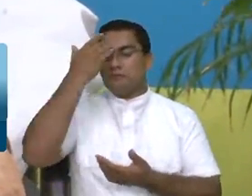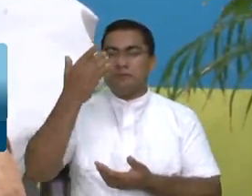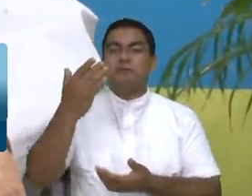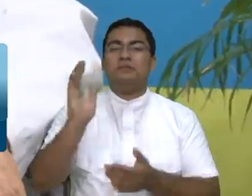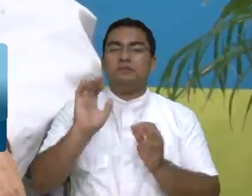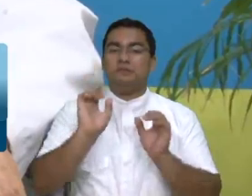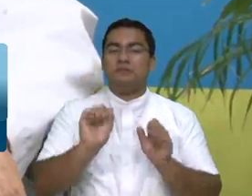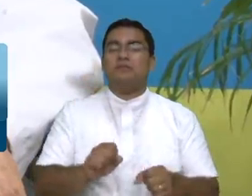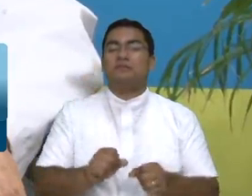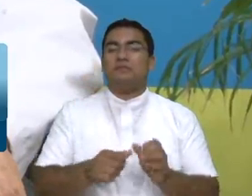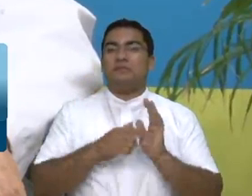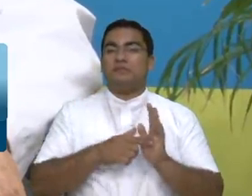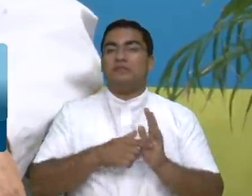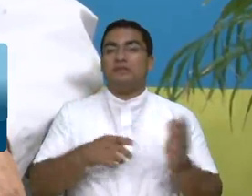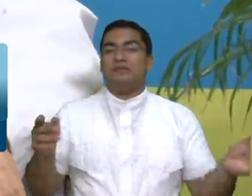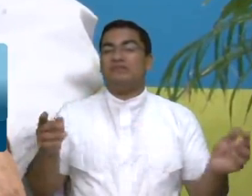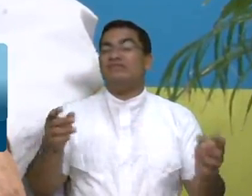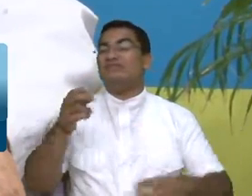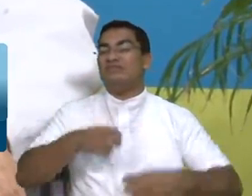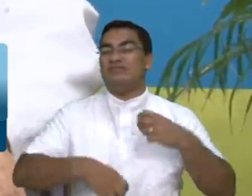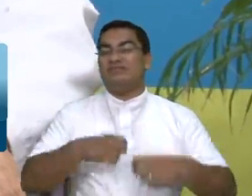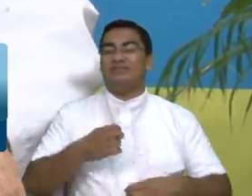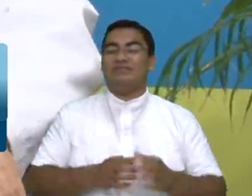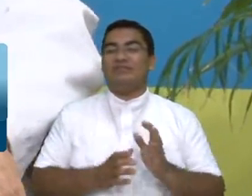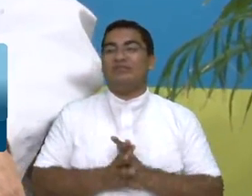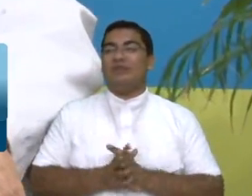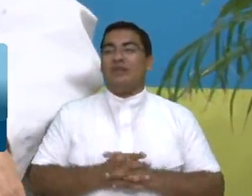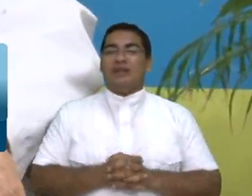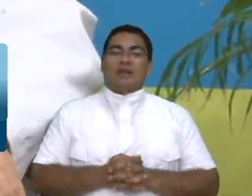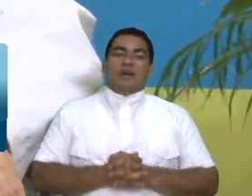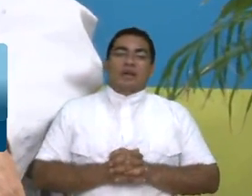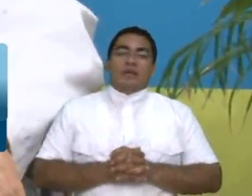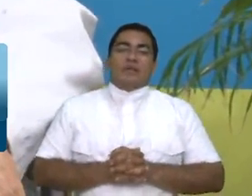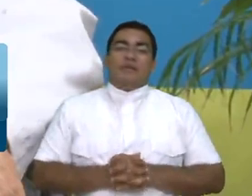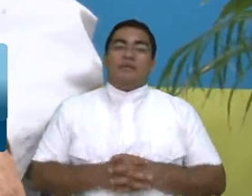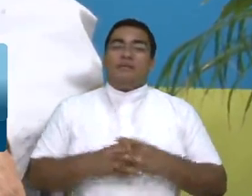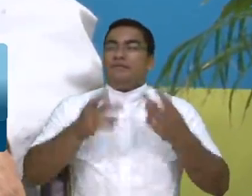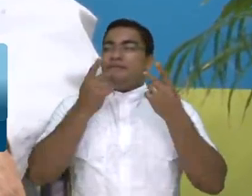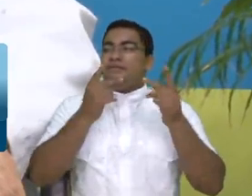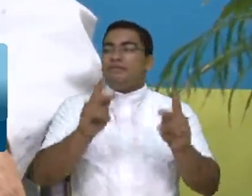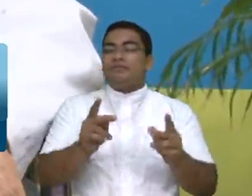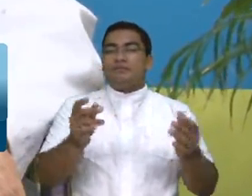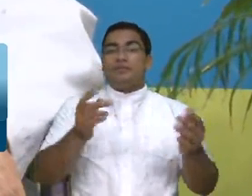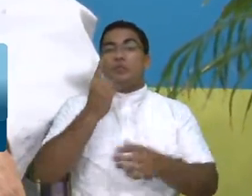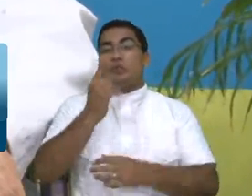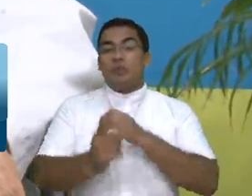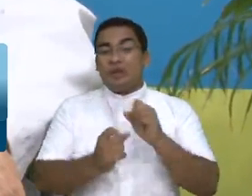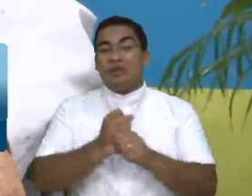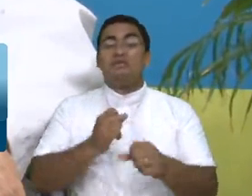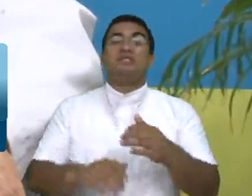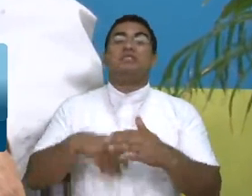¿verdad?, que sea realmente traumático el parto. Pero en general se diagnostican después del año, ¿verdad?, cuando